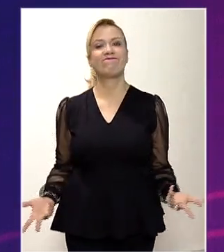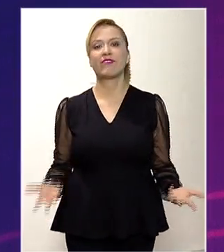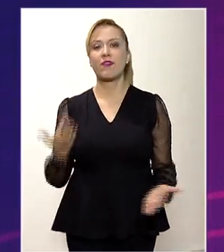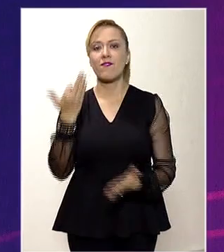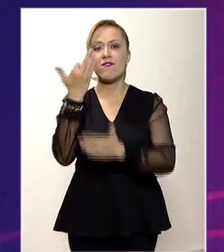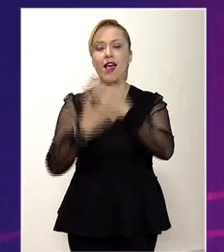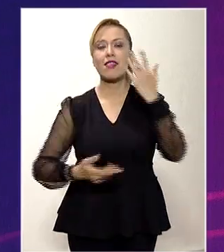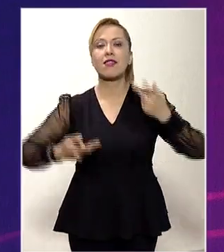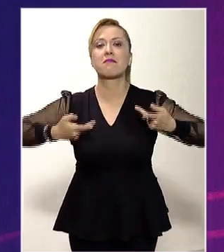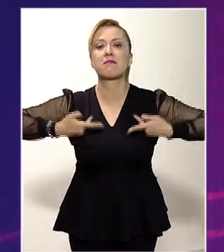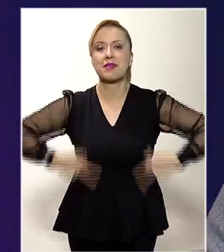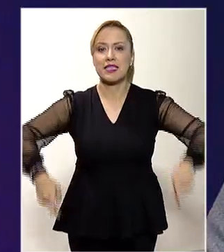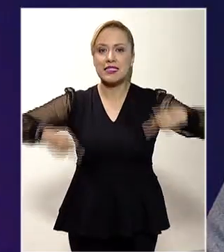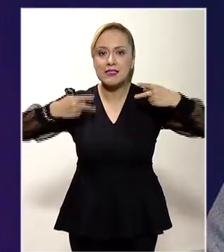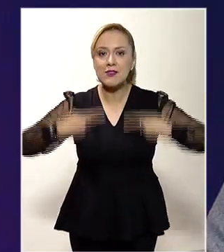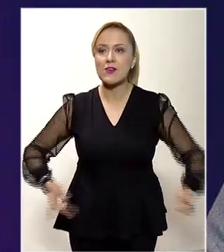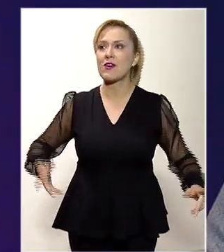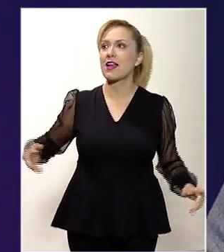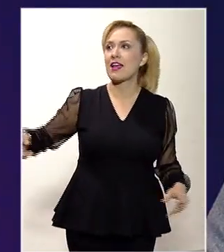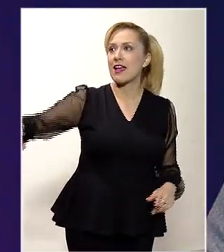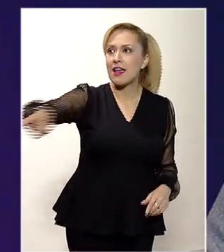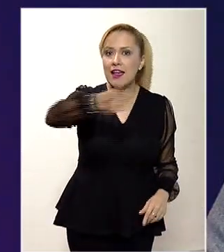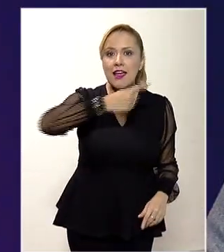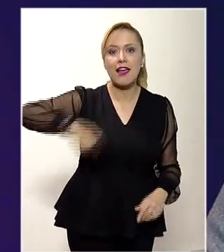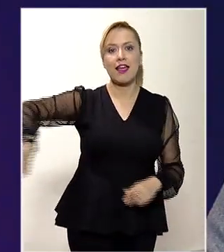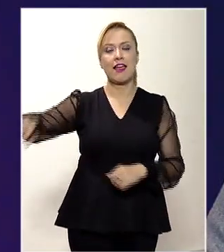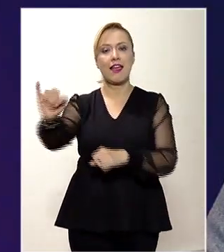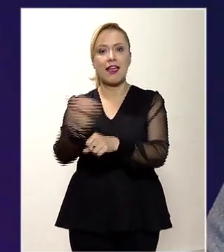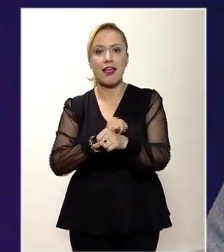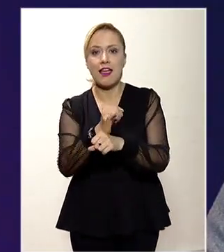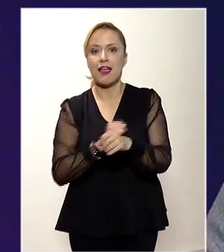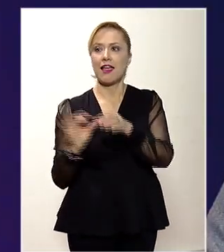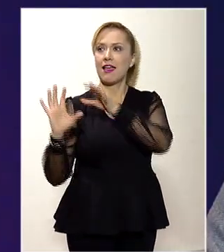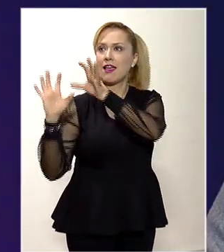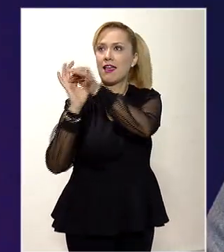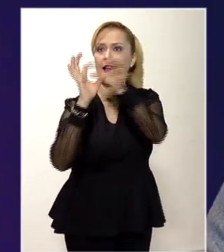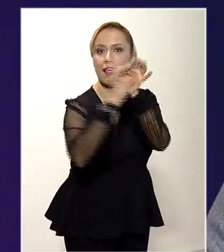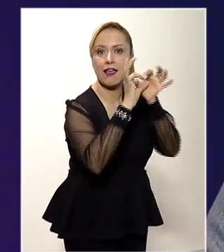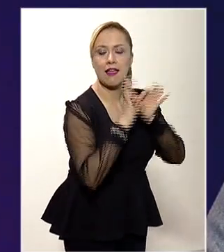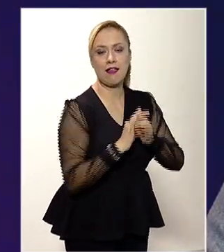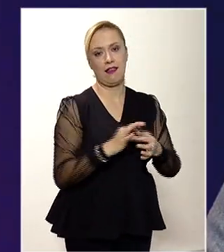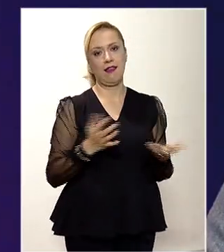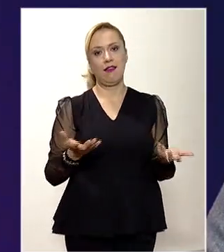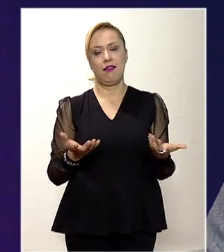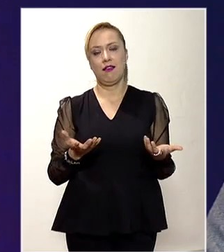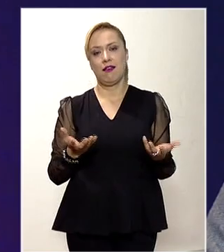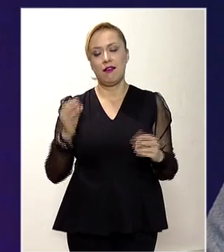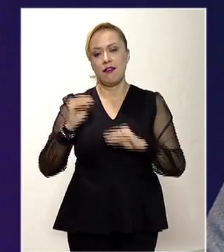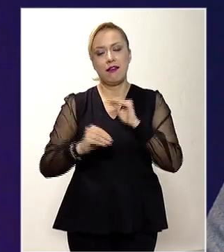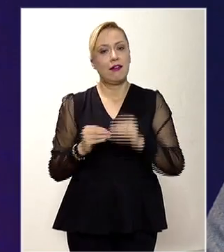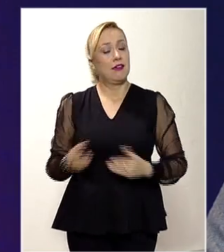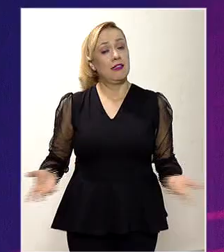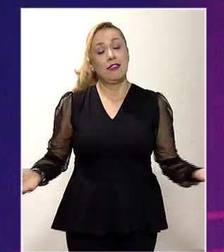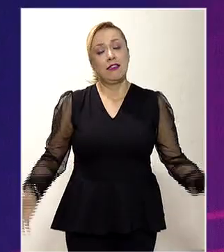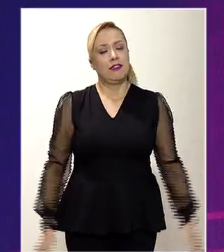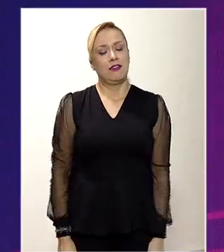la falta de estos recursos, de esta articulación y el proceso normal también de implementación y de construcción.